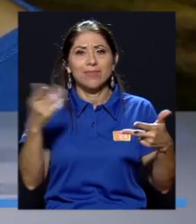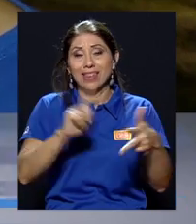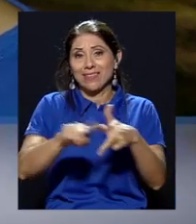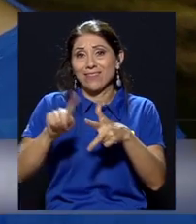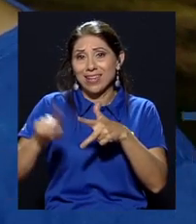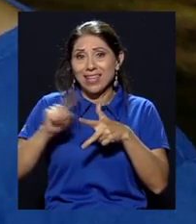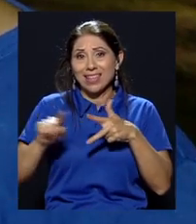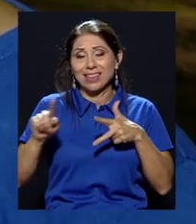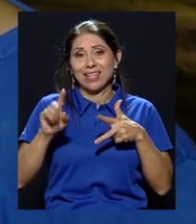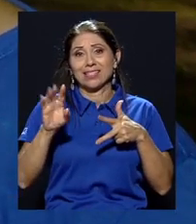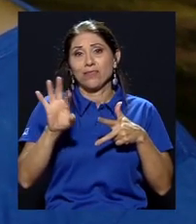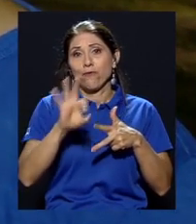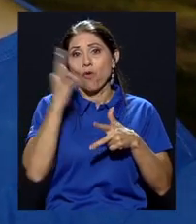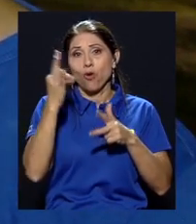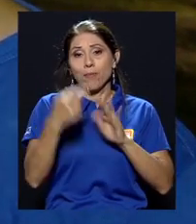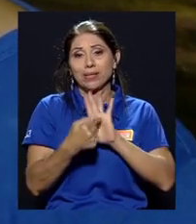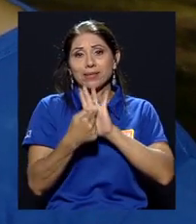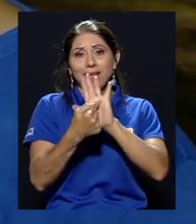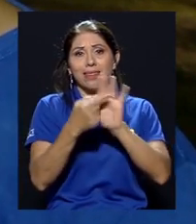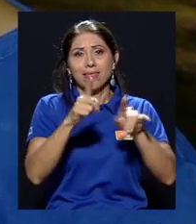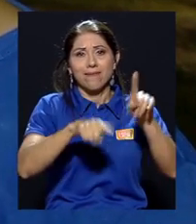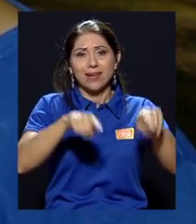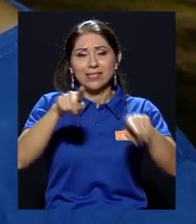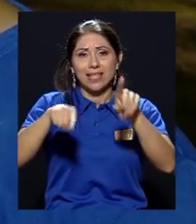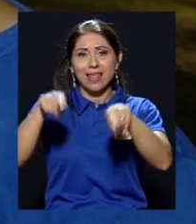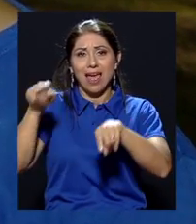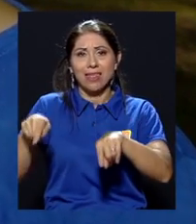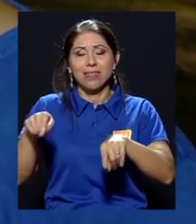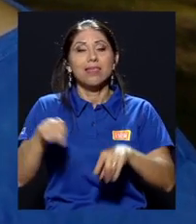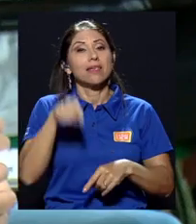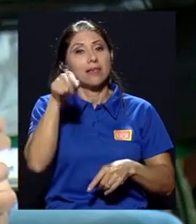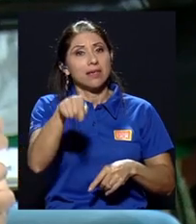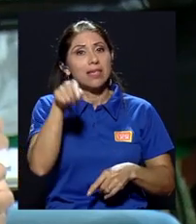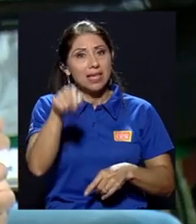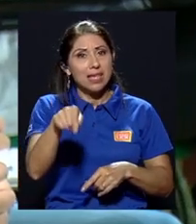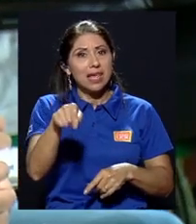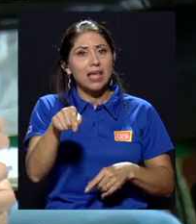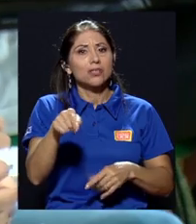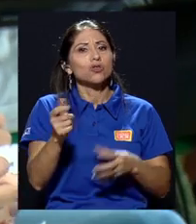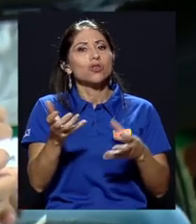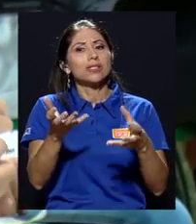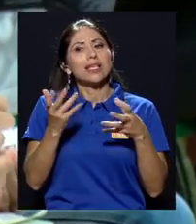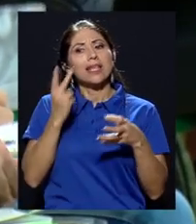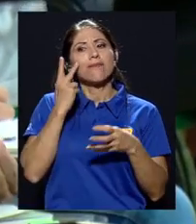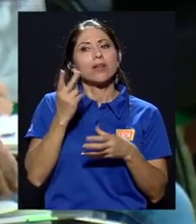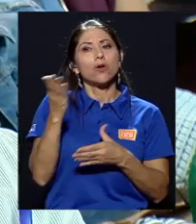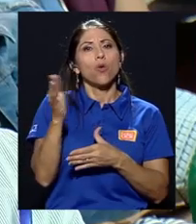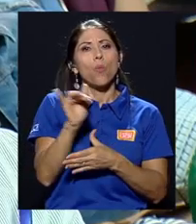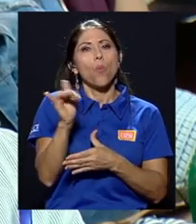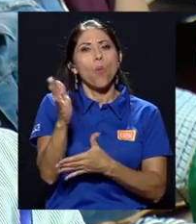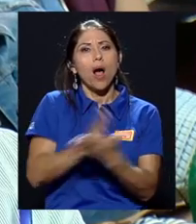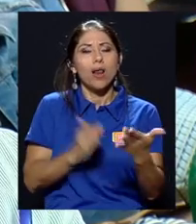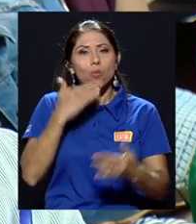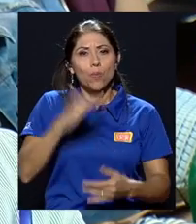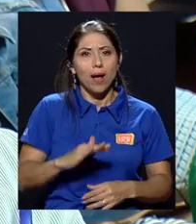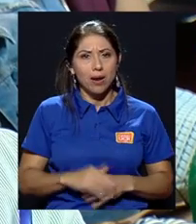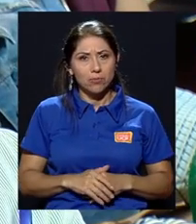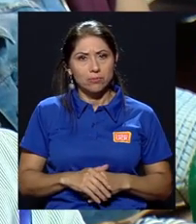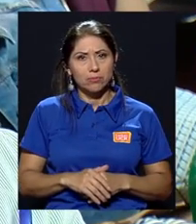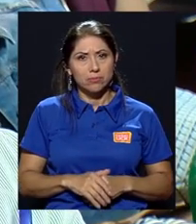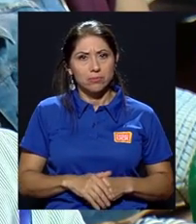formas, digamos, de la diversidad, y eso se nos ha querido endilgar como si fuera algo malo, ¿verdad?